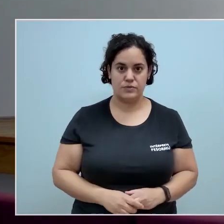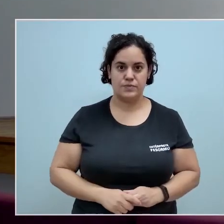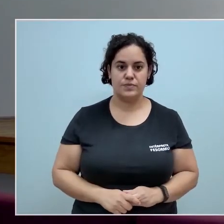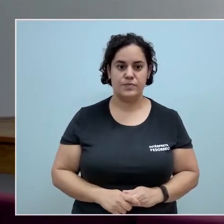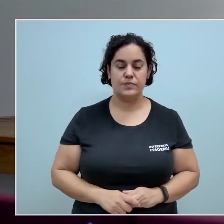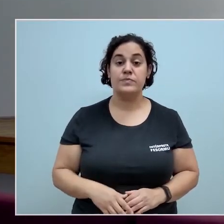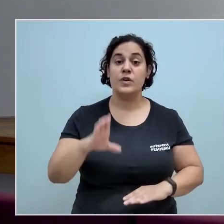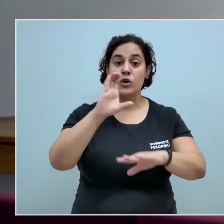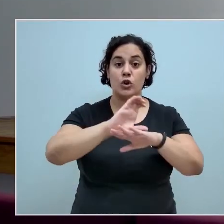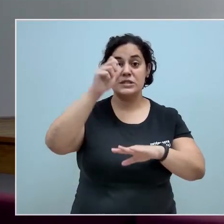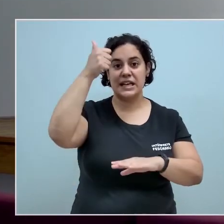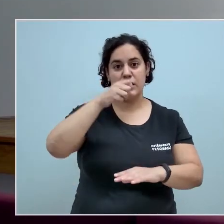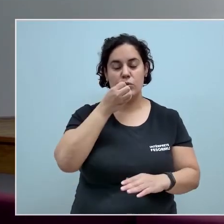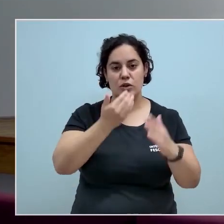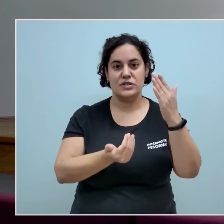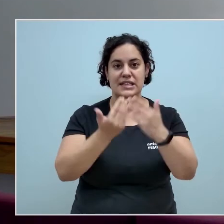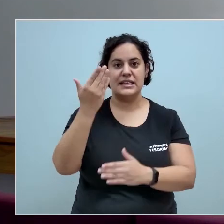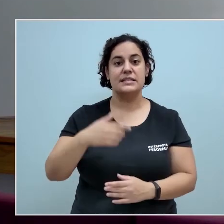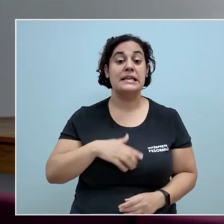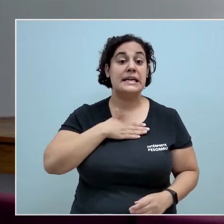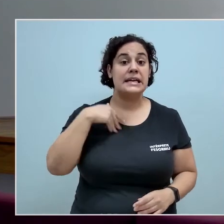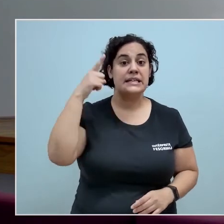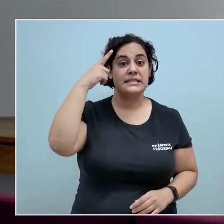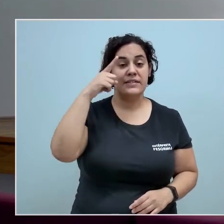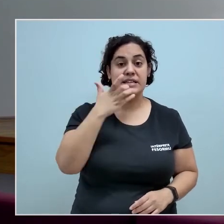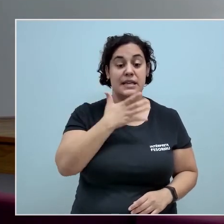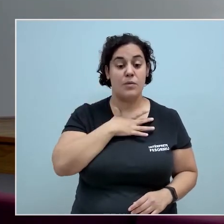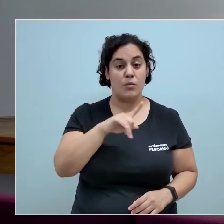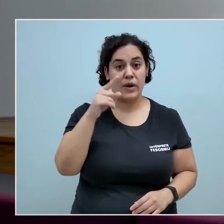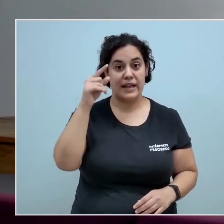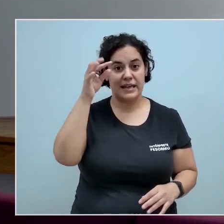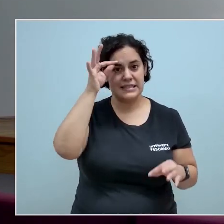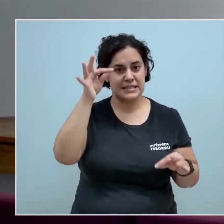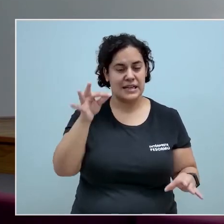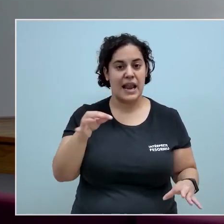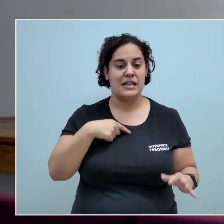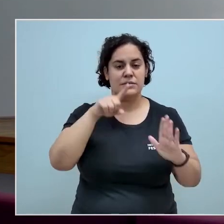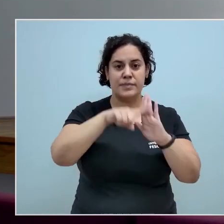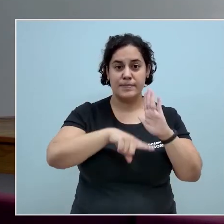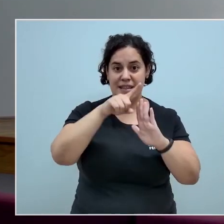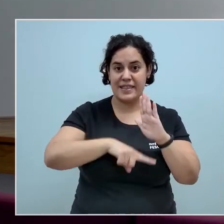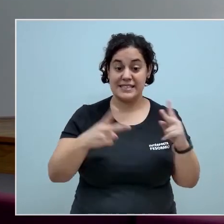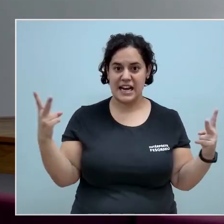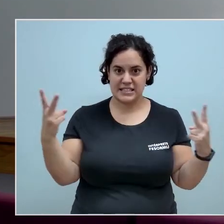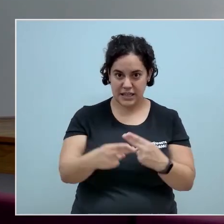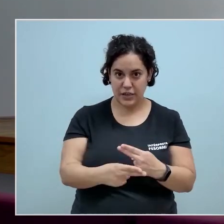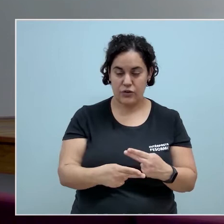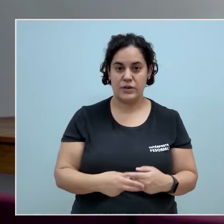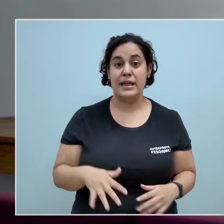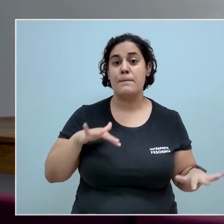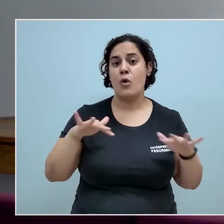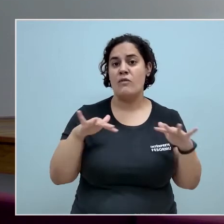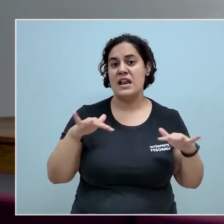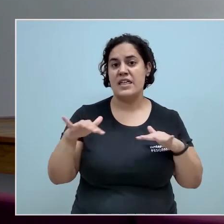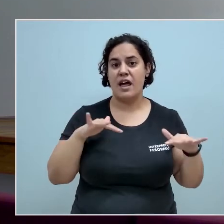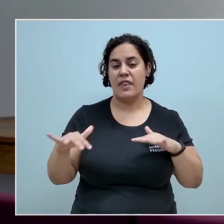Consejero, buenos días. Era saber si nos puede concretar un poquito más las medidas de restricción de